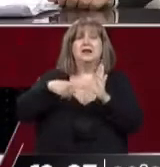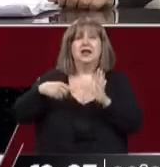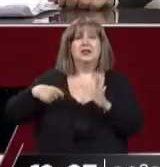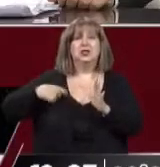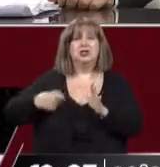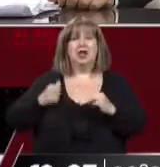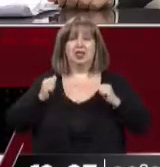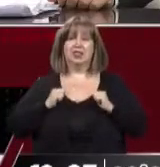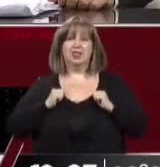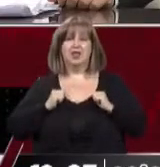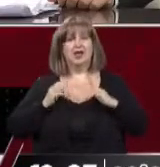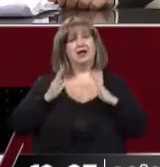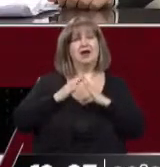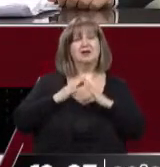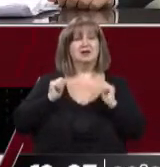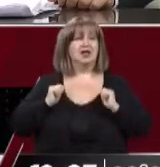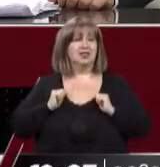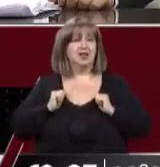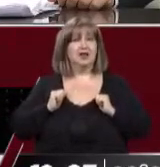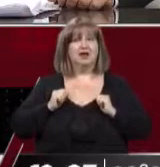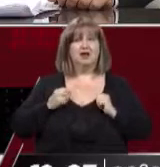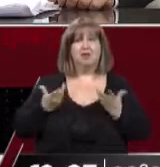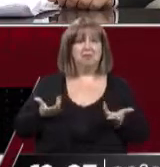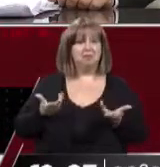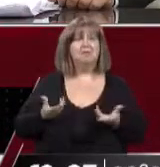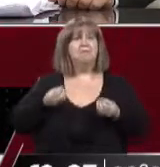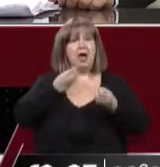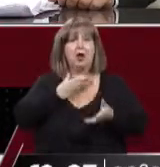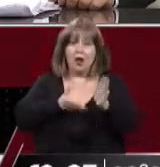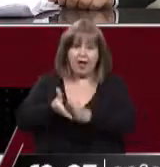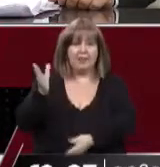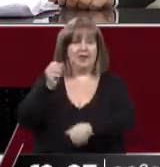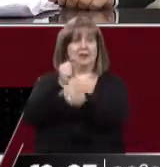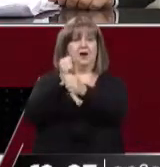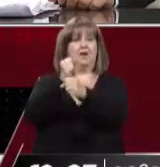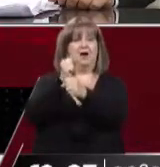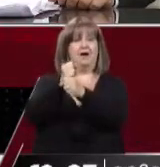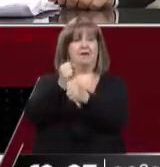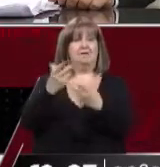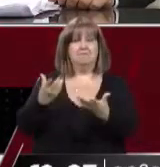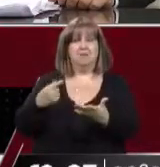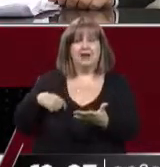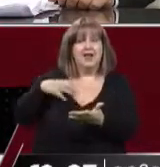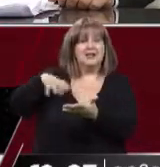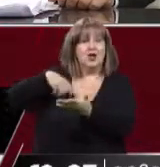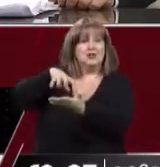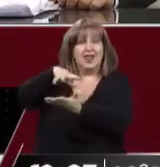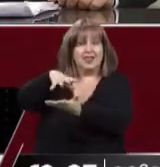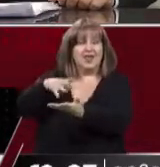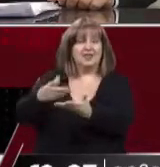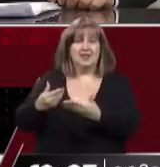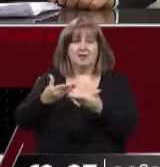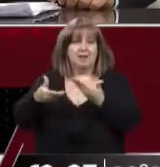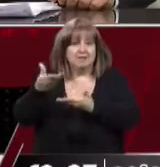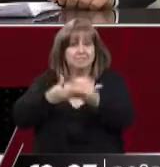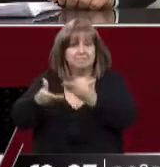un trabajo que obviamente lo haga sentir parte de una sociedad, ¿no? Obviamente pueda también ser productivo y demás,